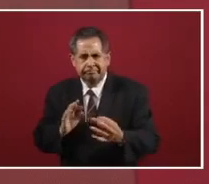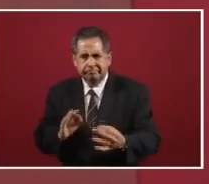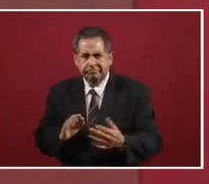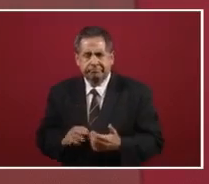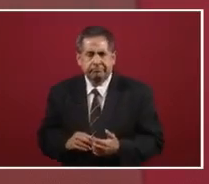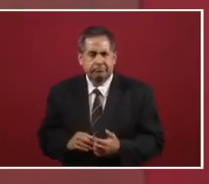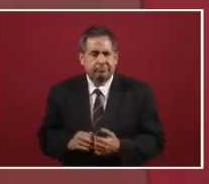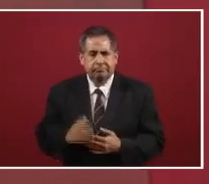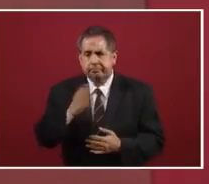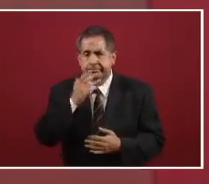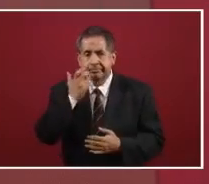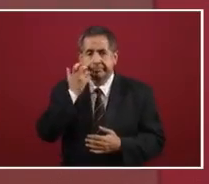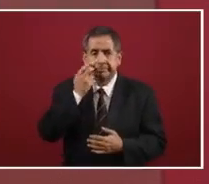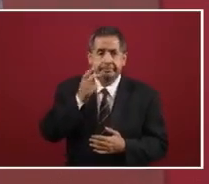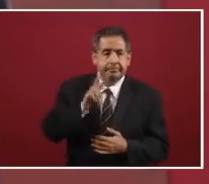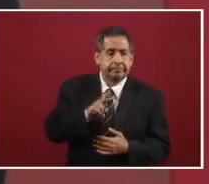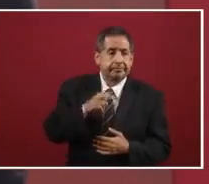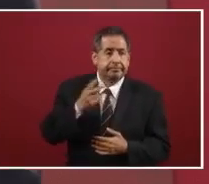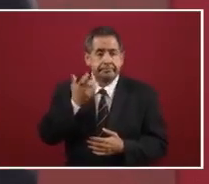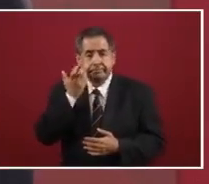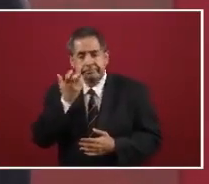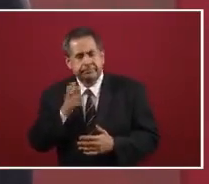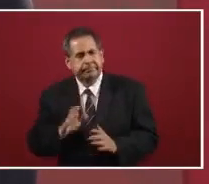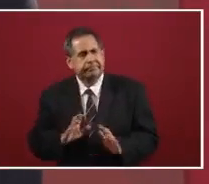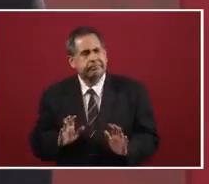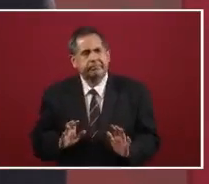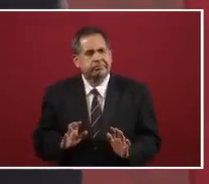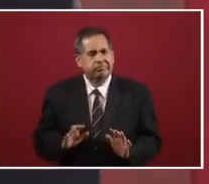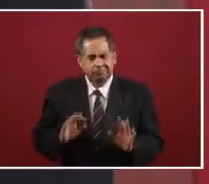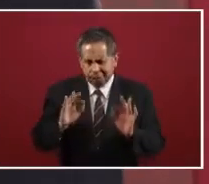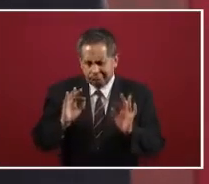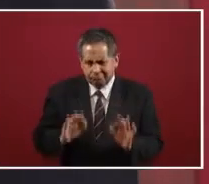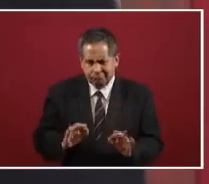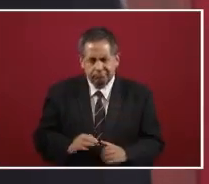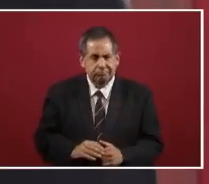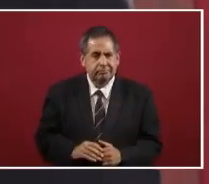doble discurso. Tenemos